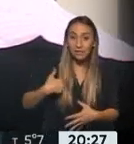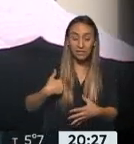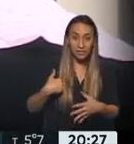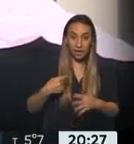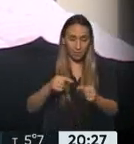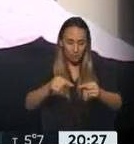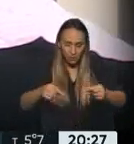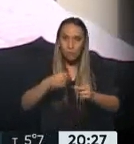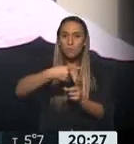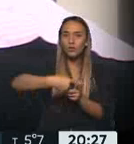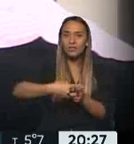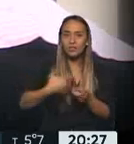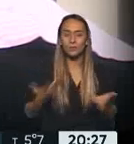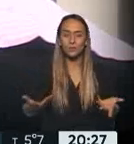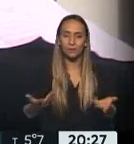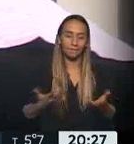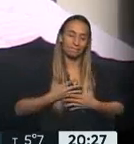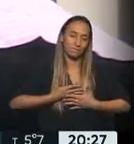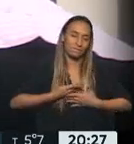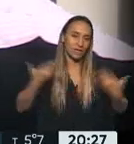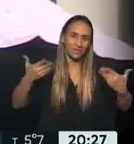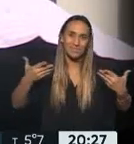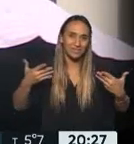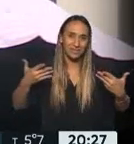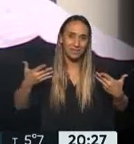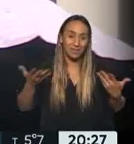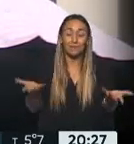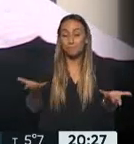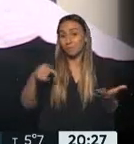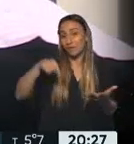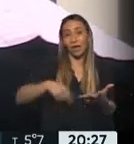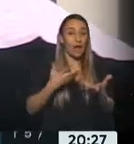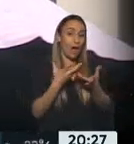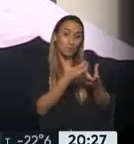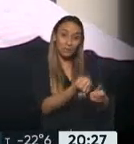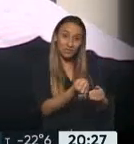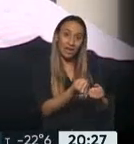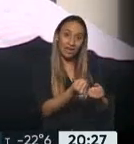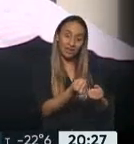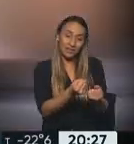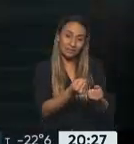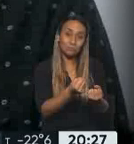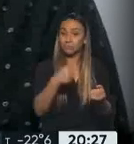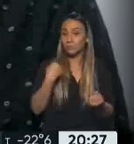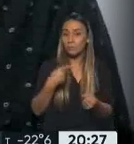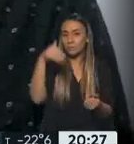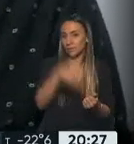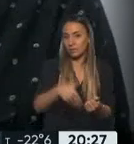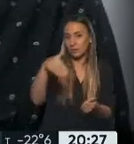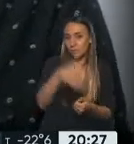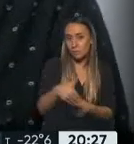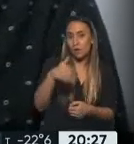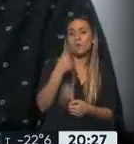resultado positivo. Una felicidad enorme y bueno, y ahora acompañando, estamos viniendo 1 vez por mes para acompañarla en todo